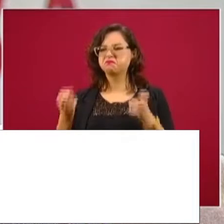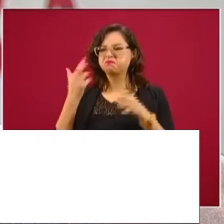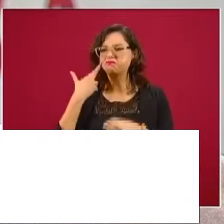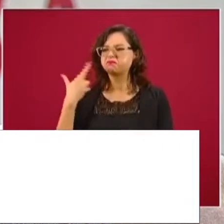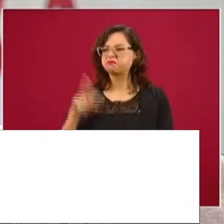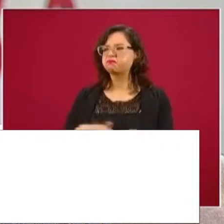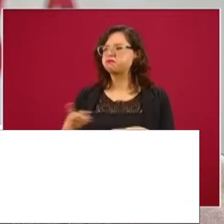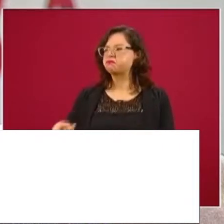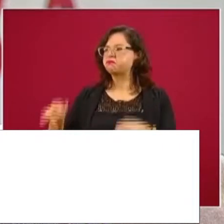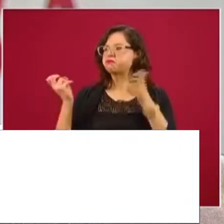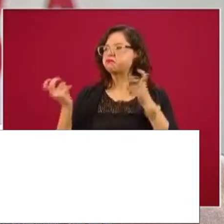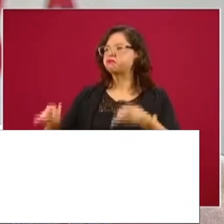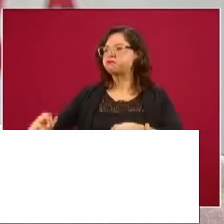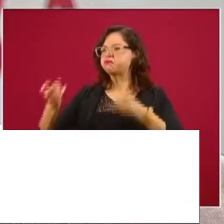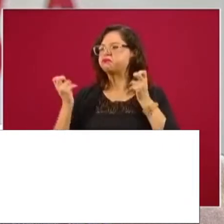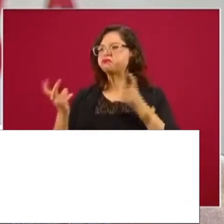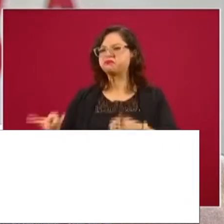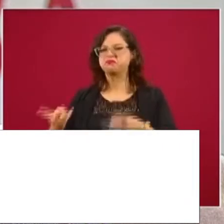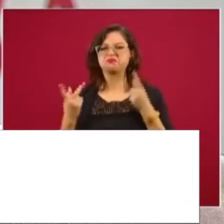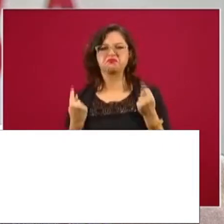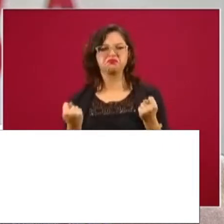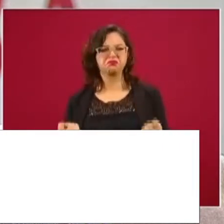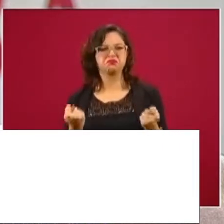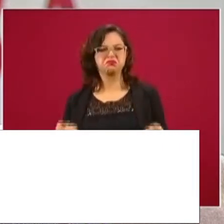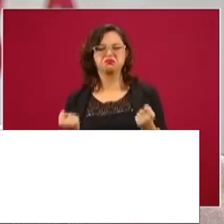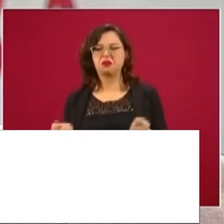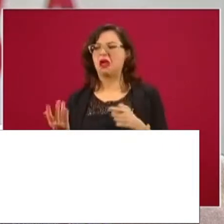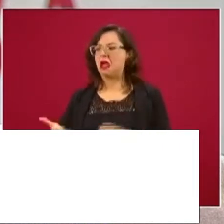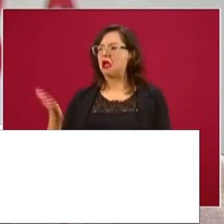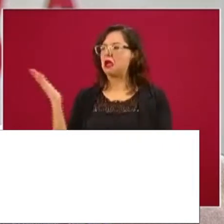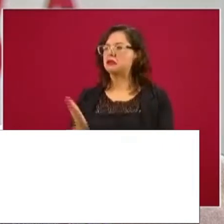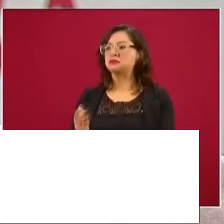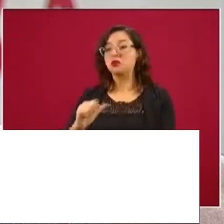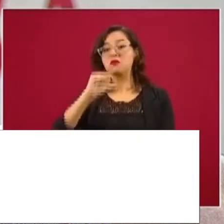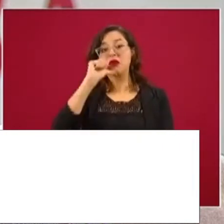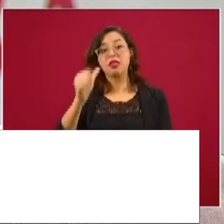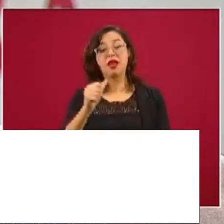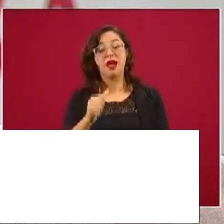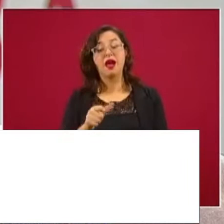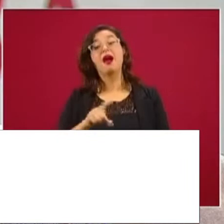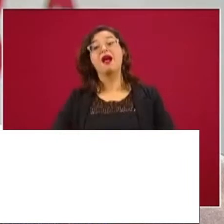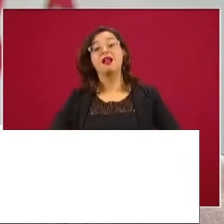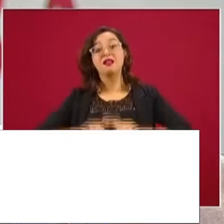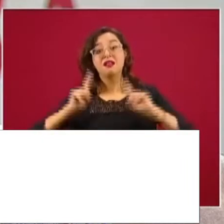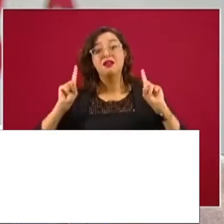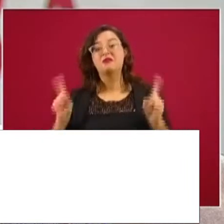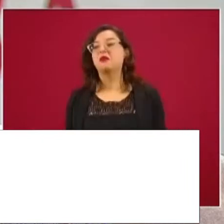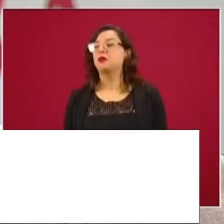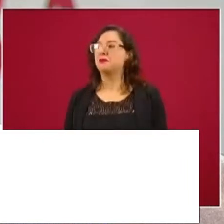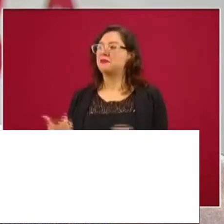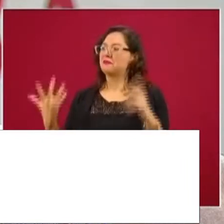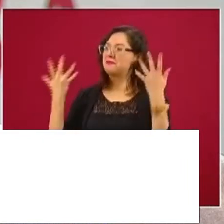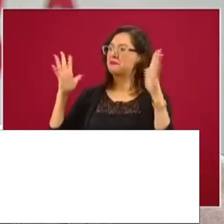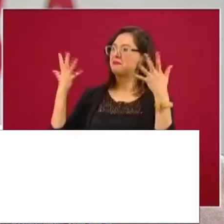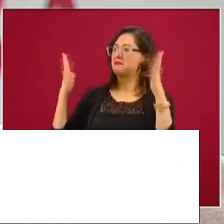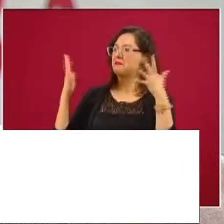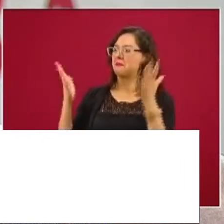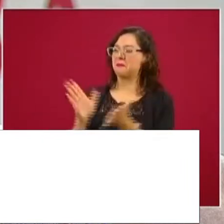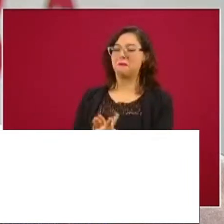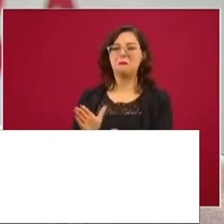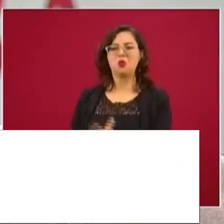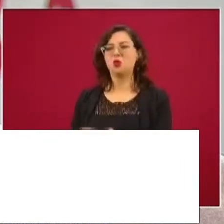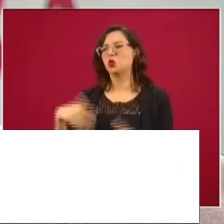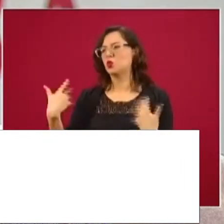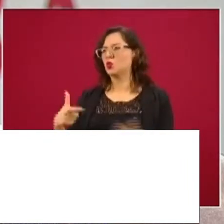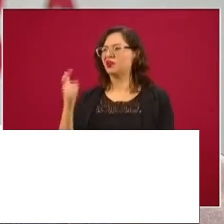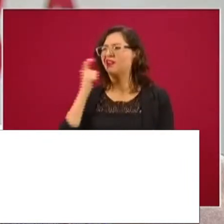varias razones. Una es la política migratoria de Trump es una política